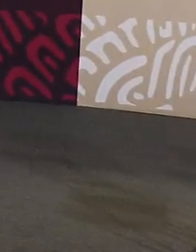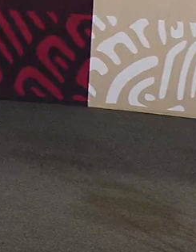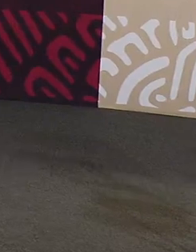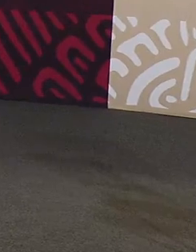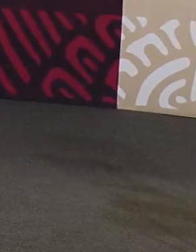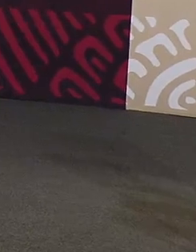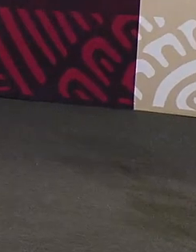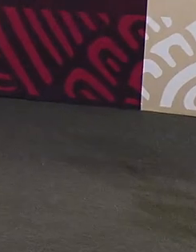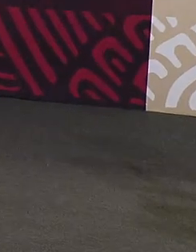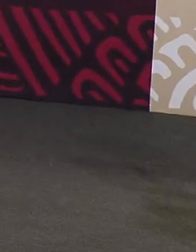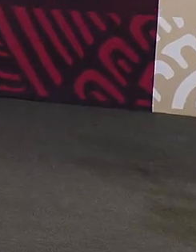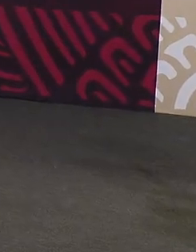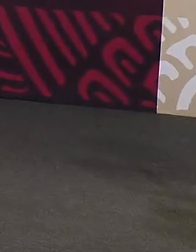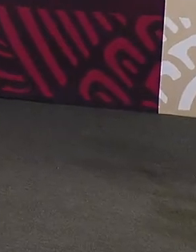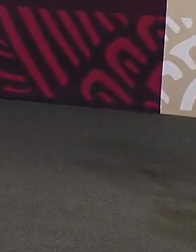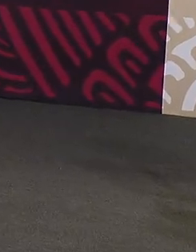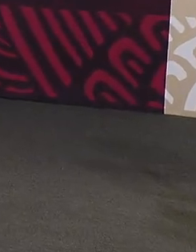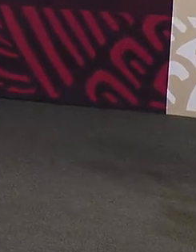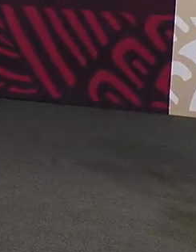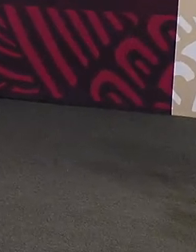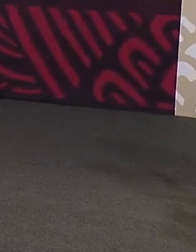Mucho, mucho ánimo.